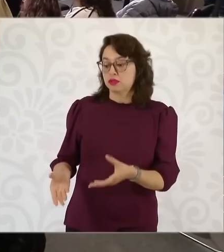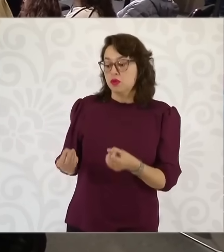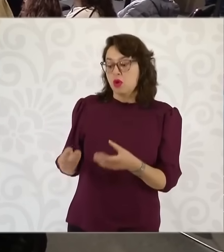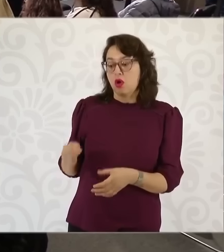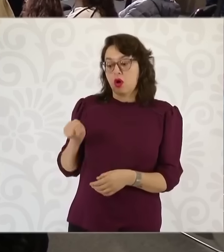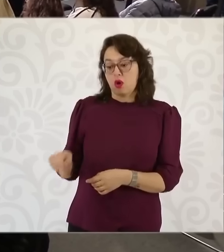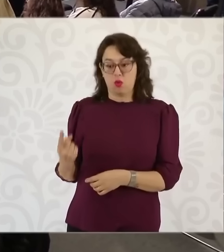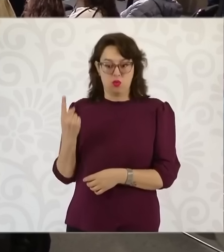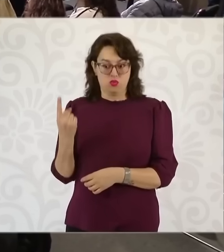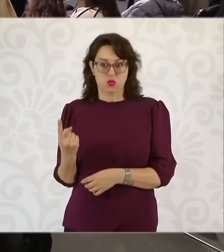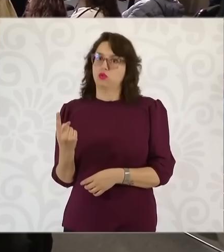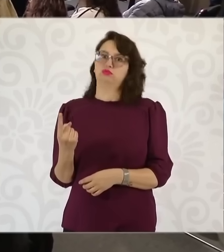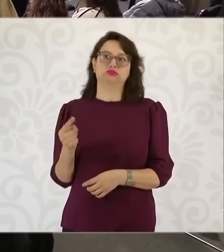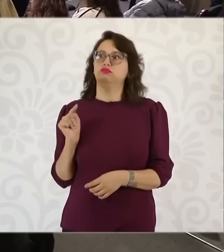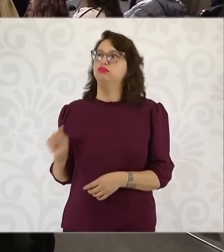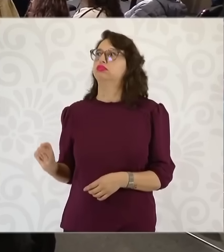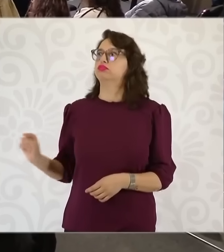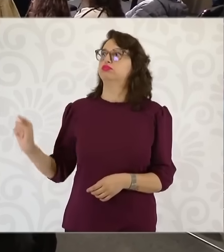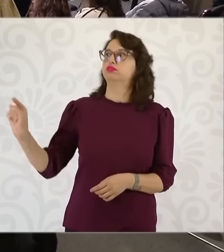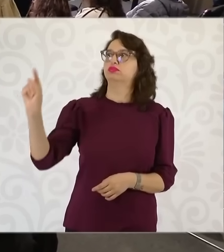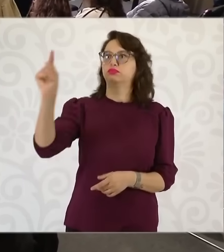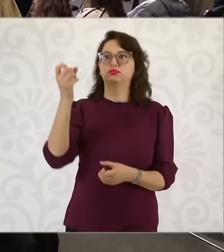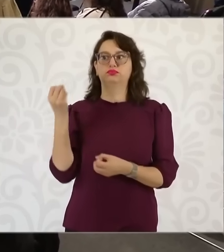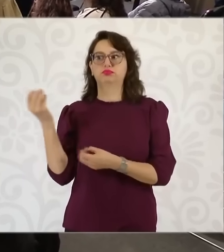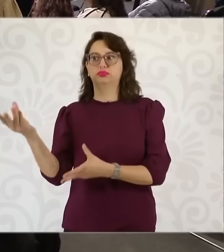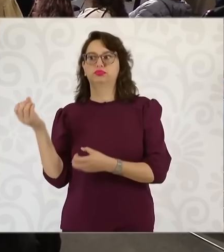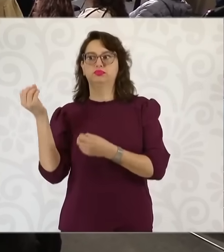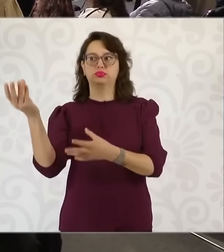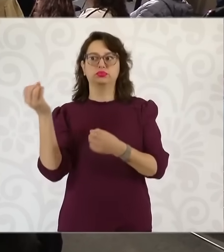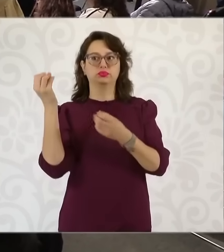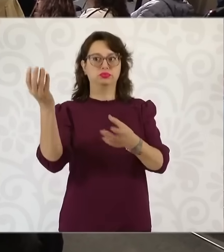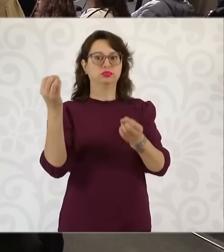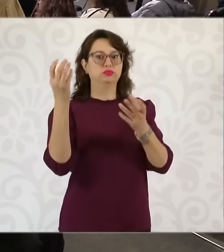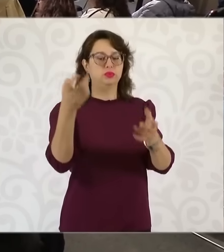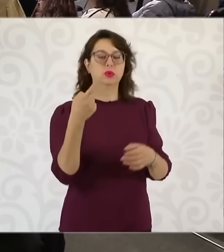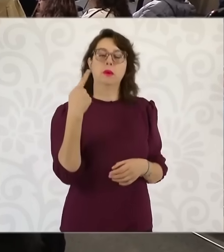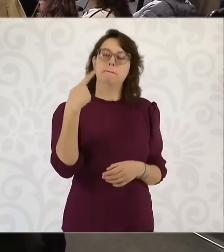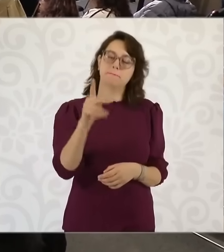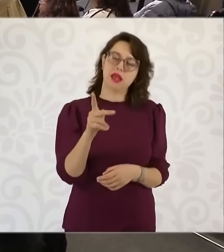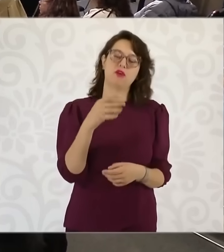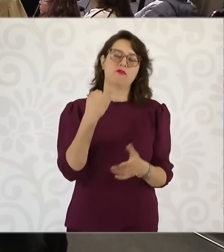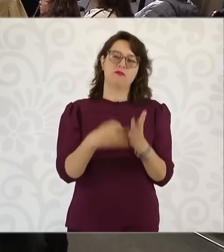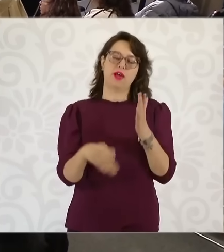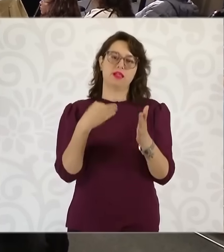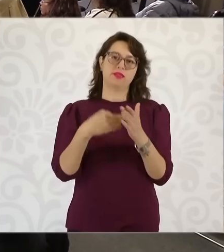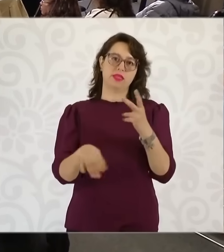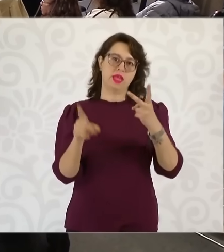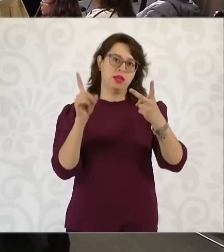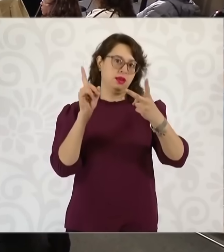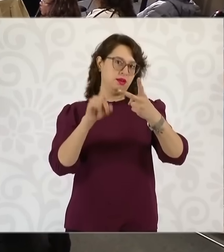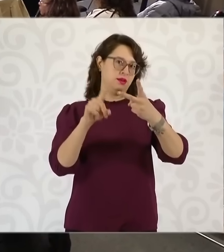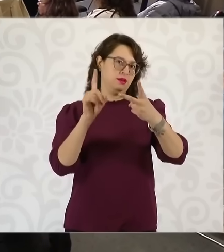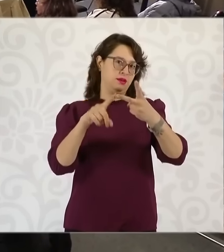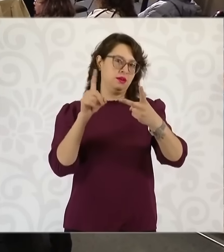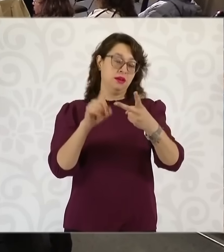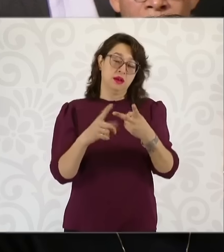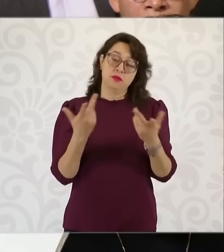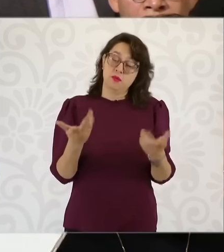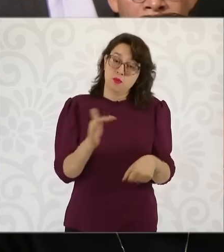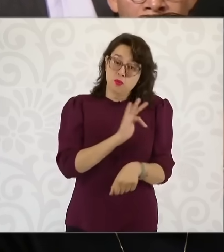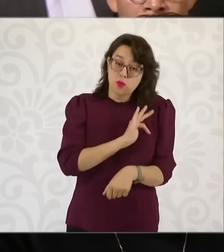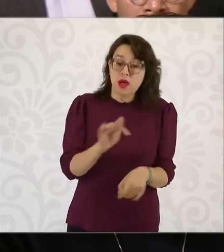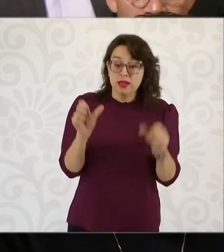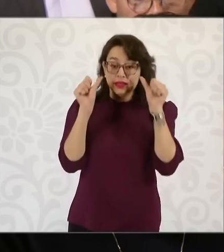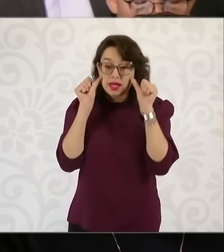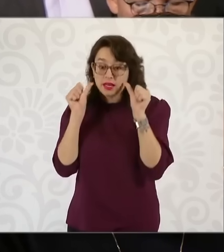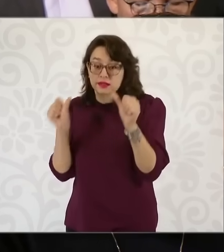ya se les está brindando la atención, pero si hay posibilidad de poder seguir dando seguimiento, pues a este caso se lo va a agradecer y manda,